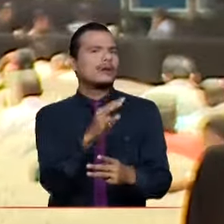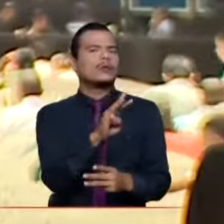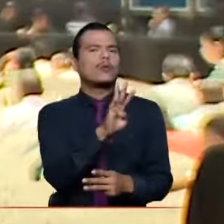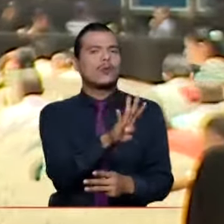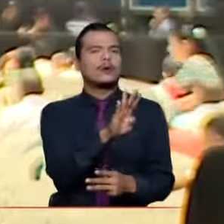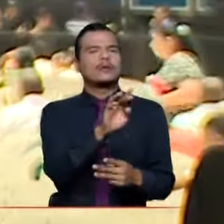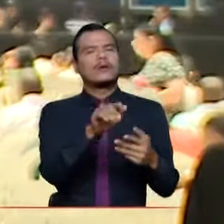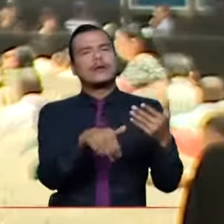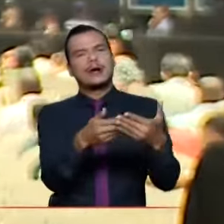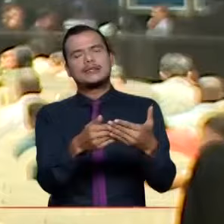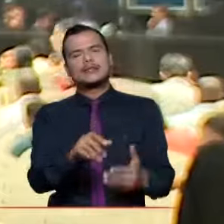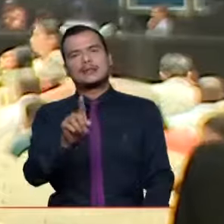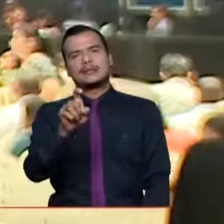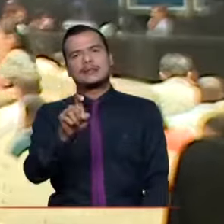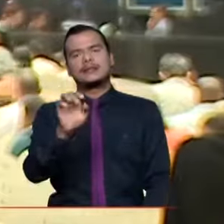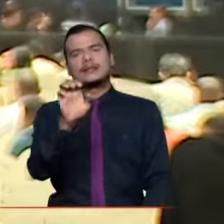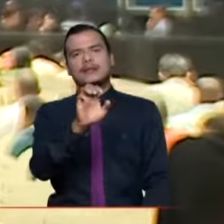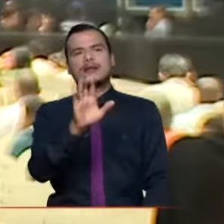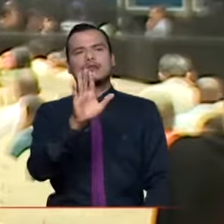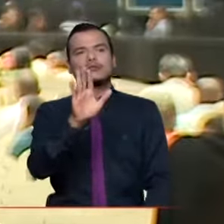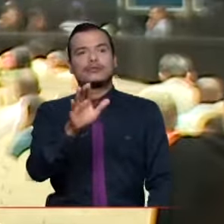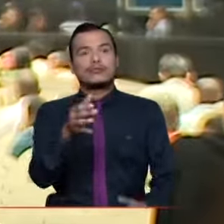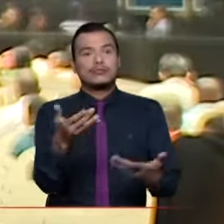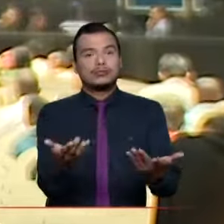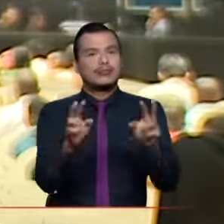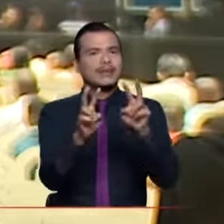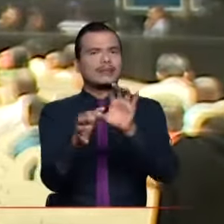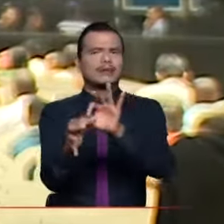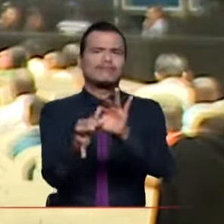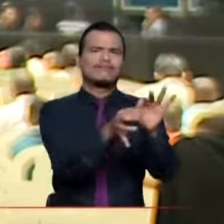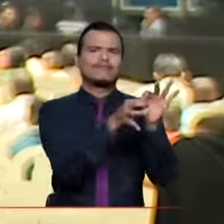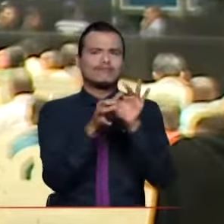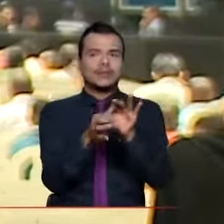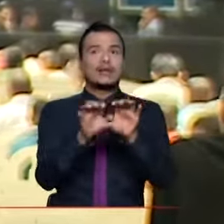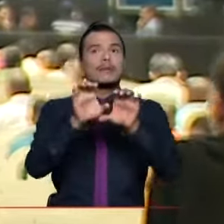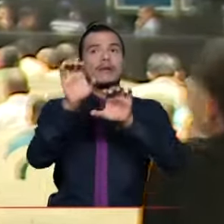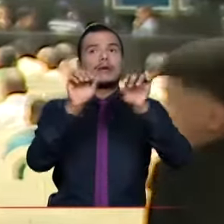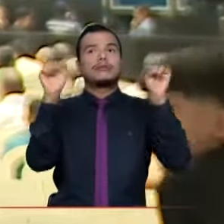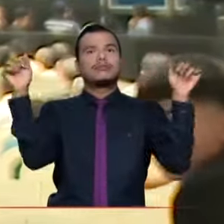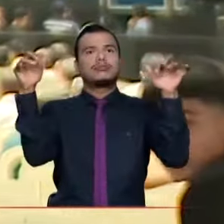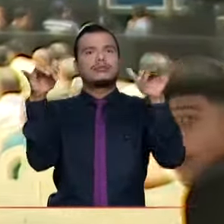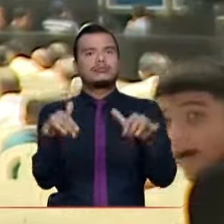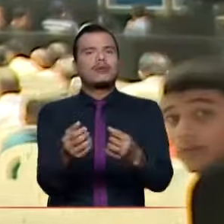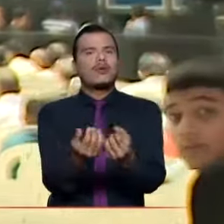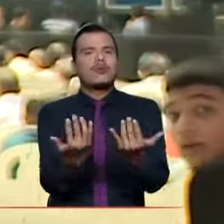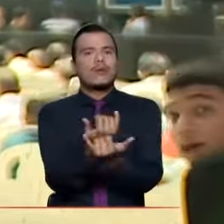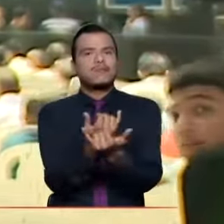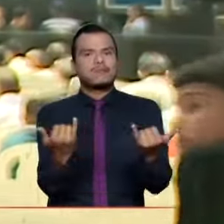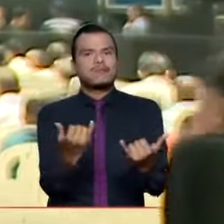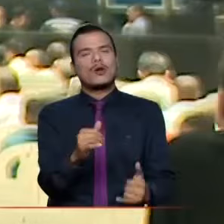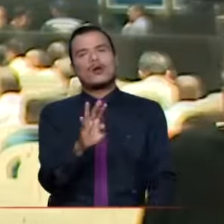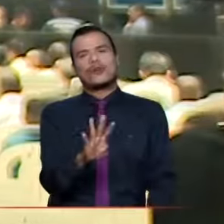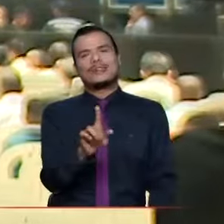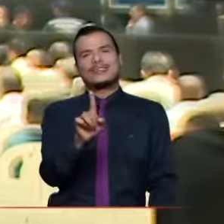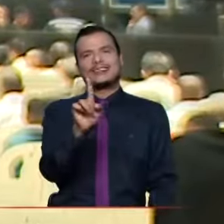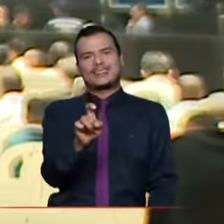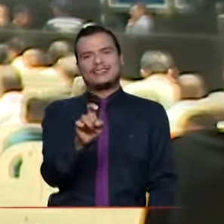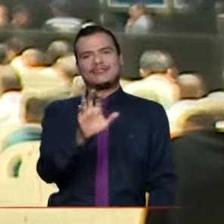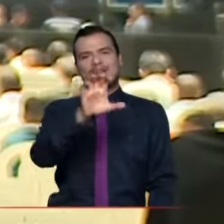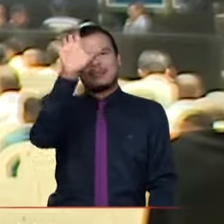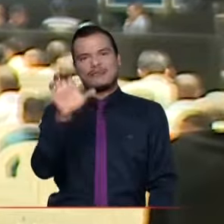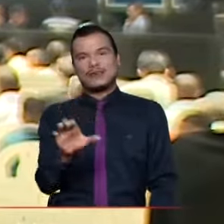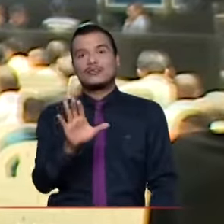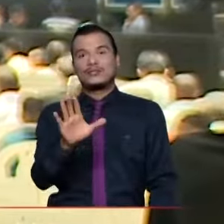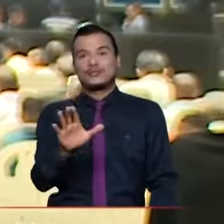6 de la unidad, el cual invitan a 45 países en este lugar, en la capital del Valle del